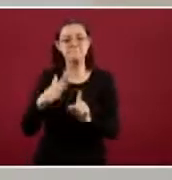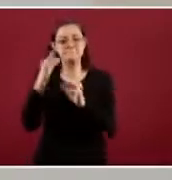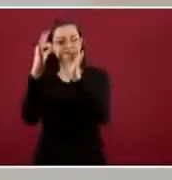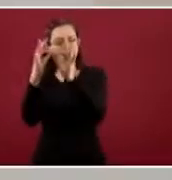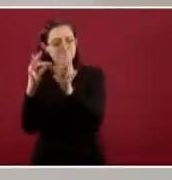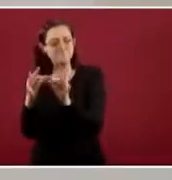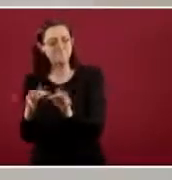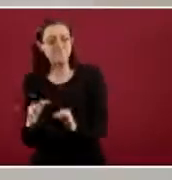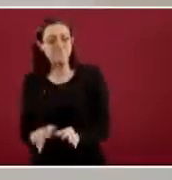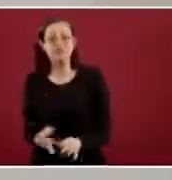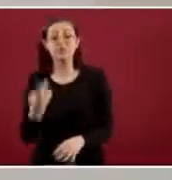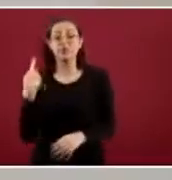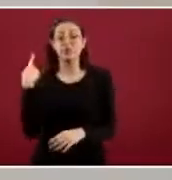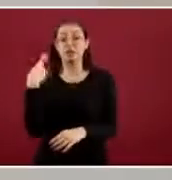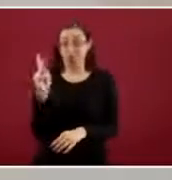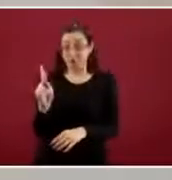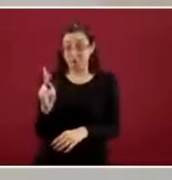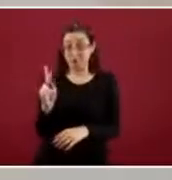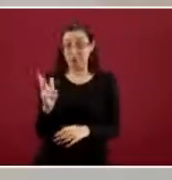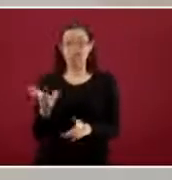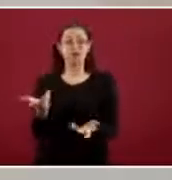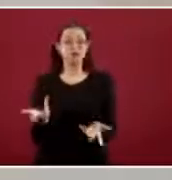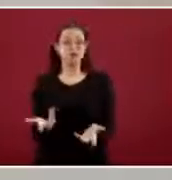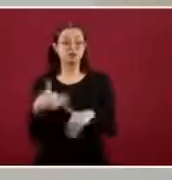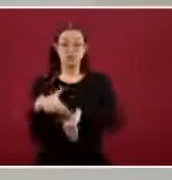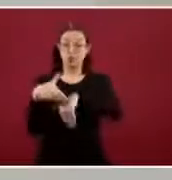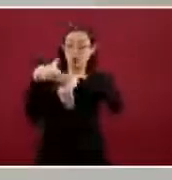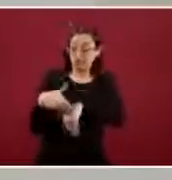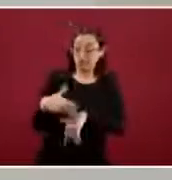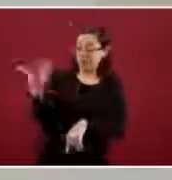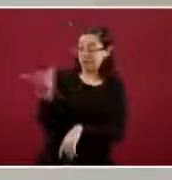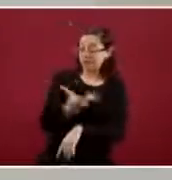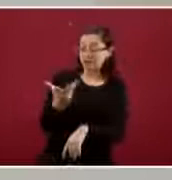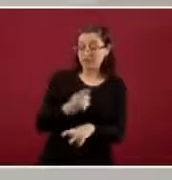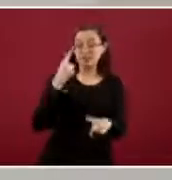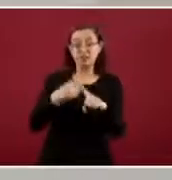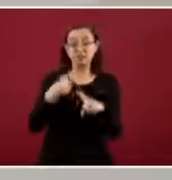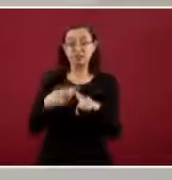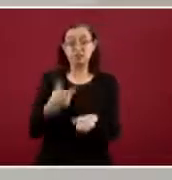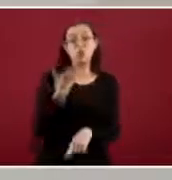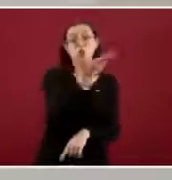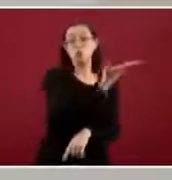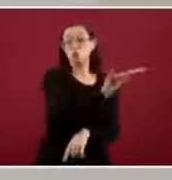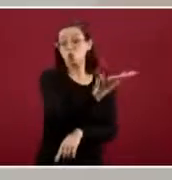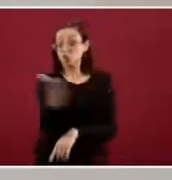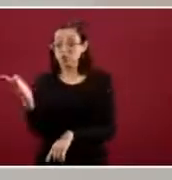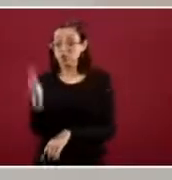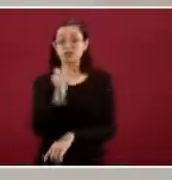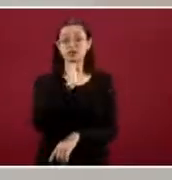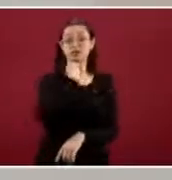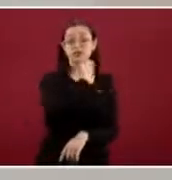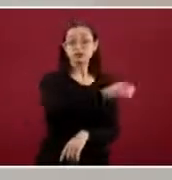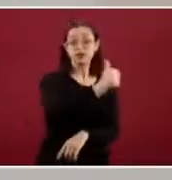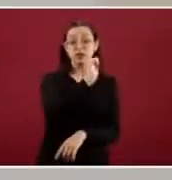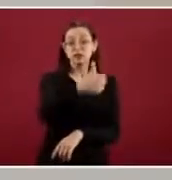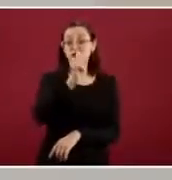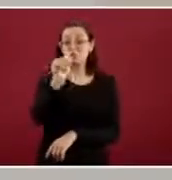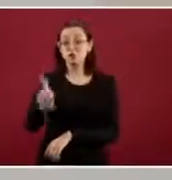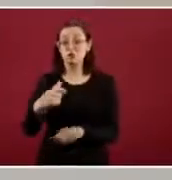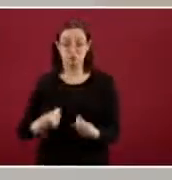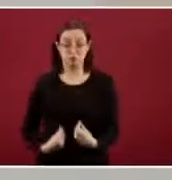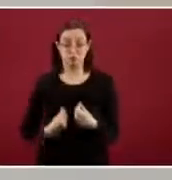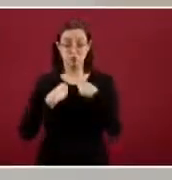aplicación, pero la ejecución depende de todas y todos ustedes. Cada una de las personas que viven en el